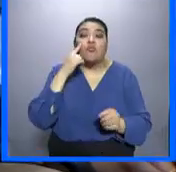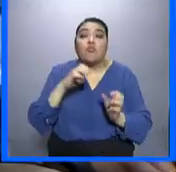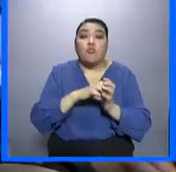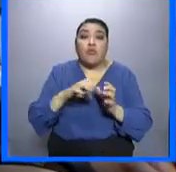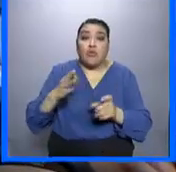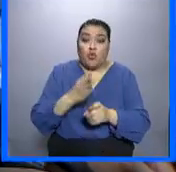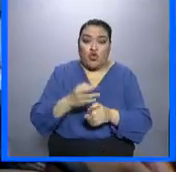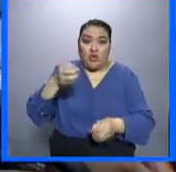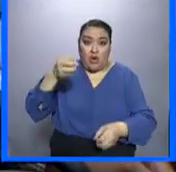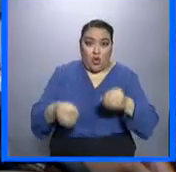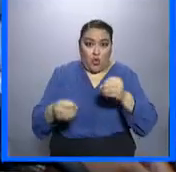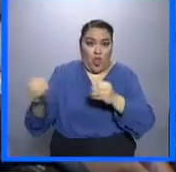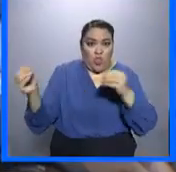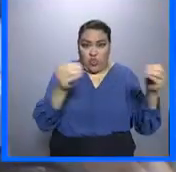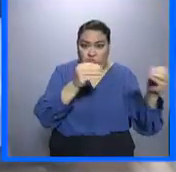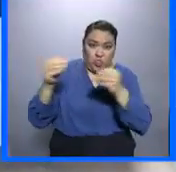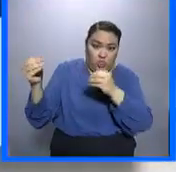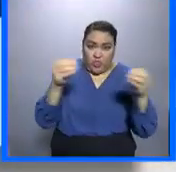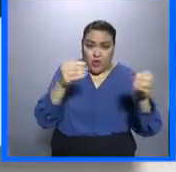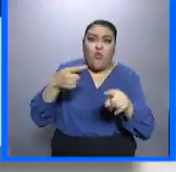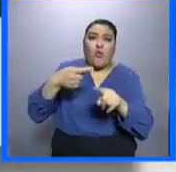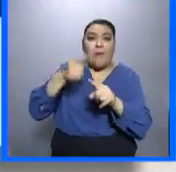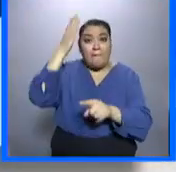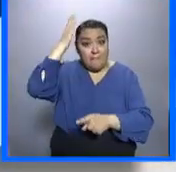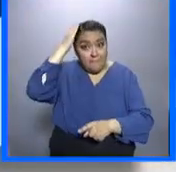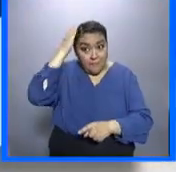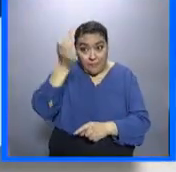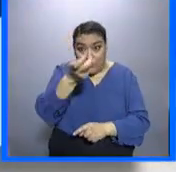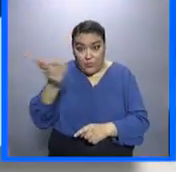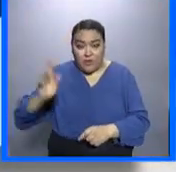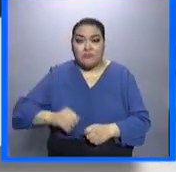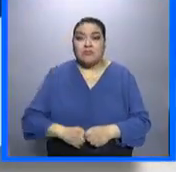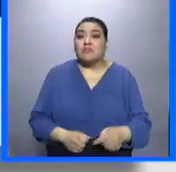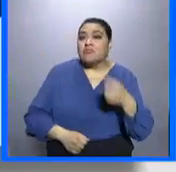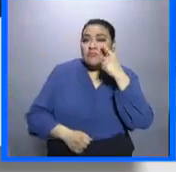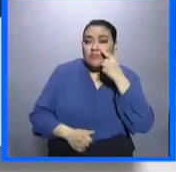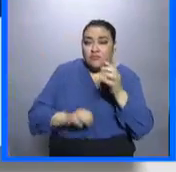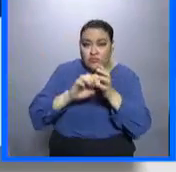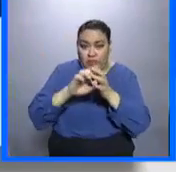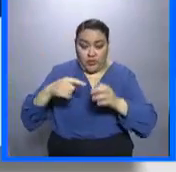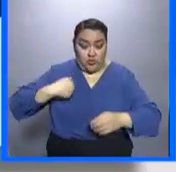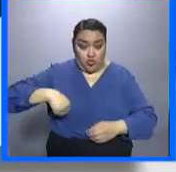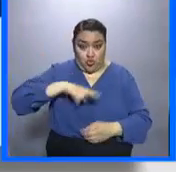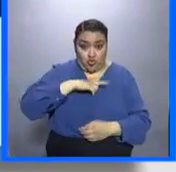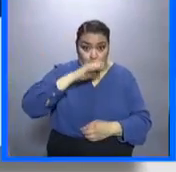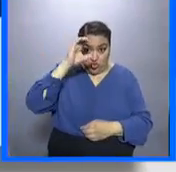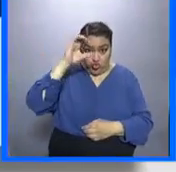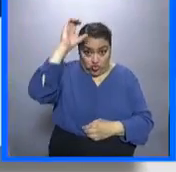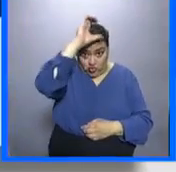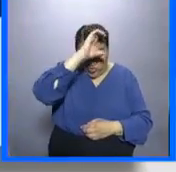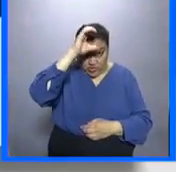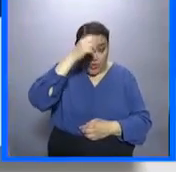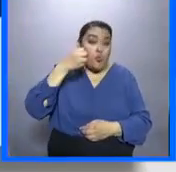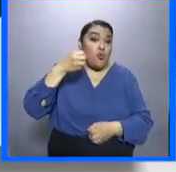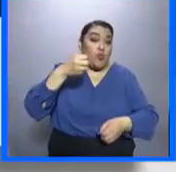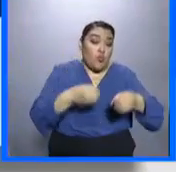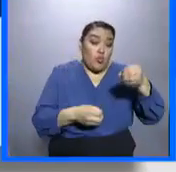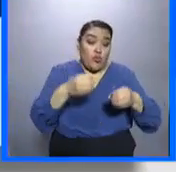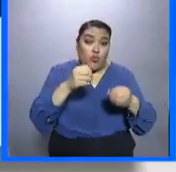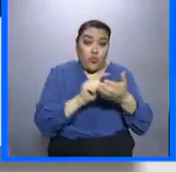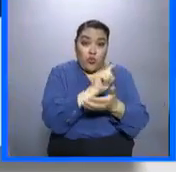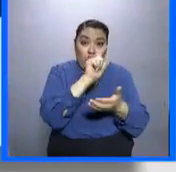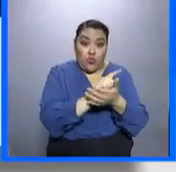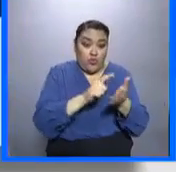jurídica en contra de líderes populares. O hacemos una ciencia jurídico-penal de contención racional del